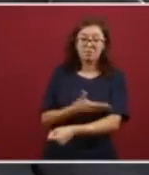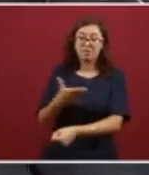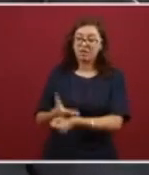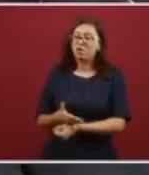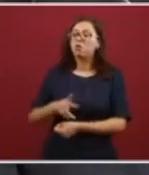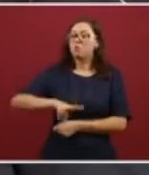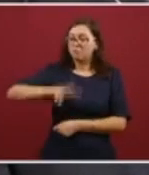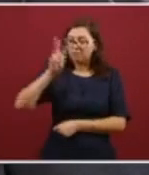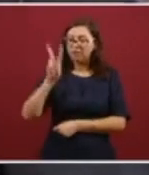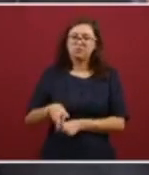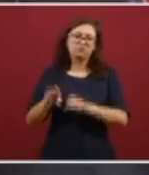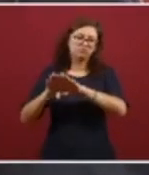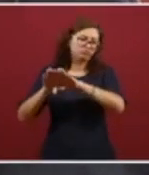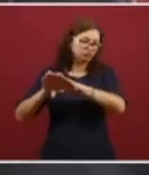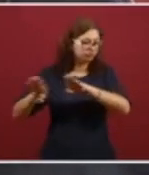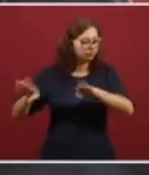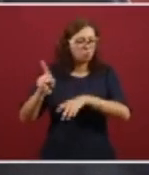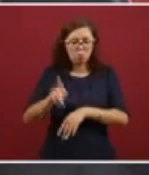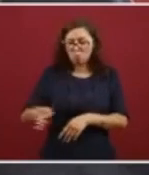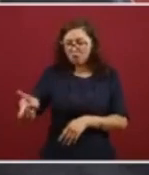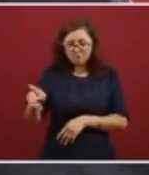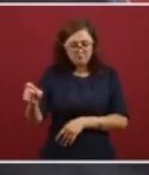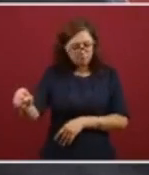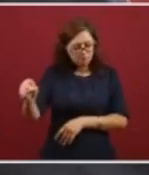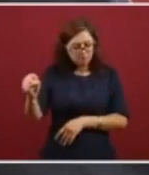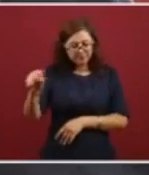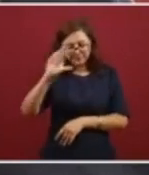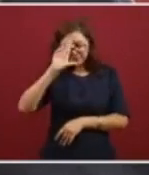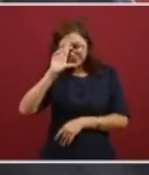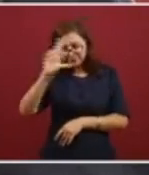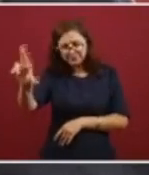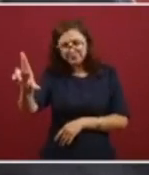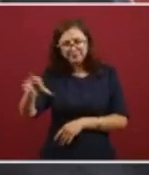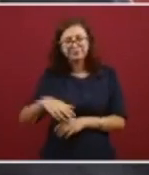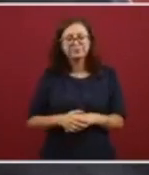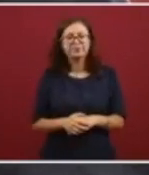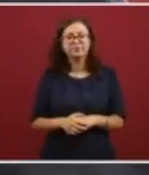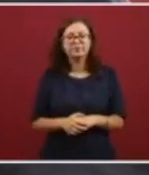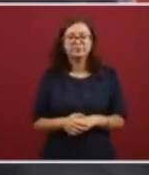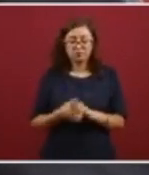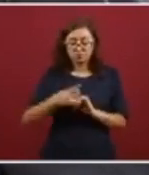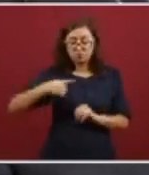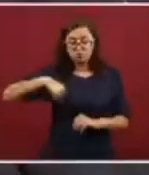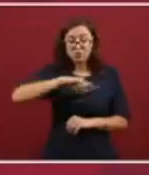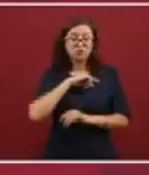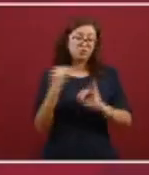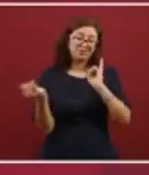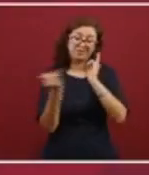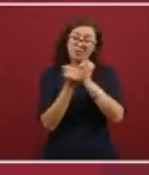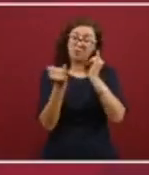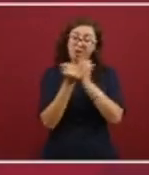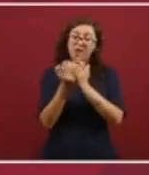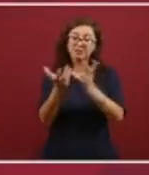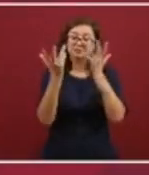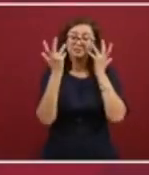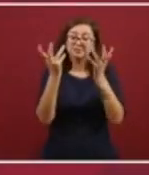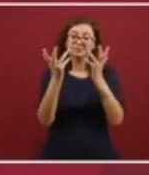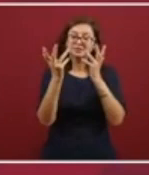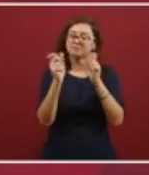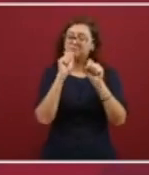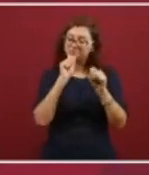Entonces, sí aspiramos a esos ideales, a esos principios.